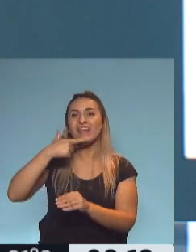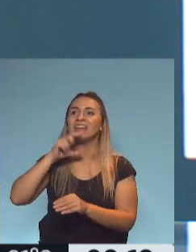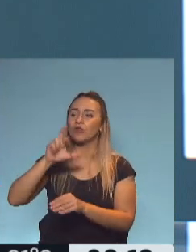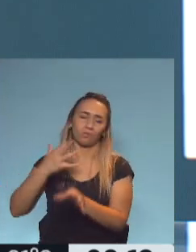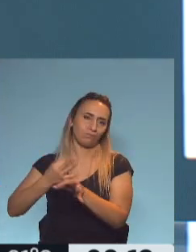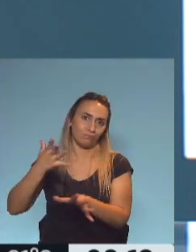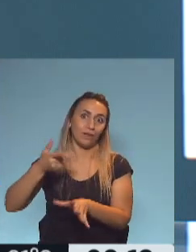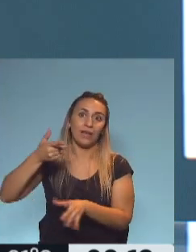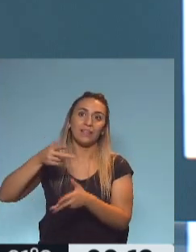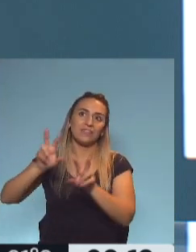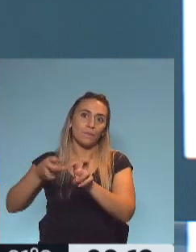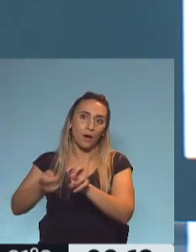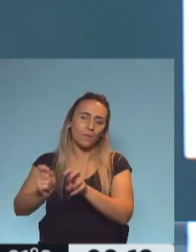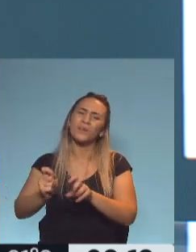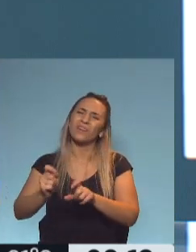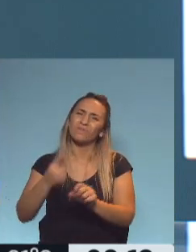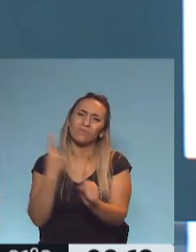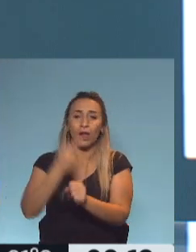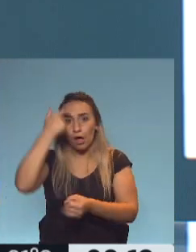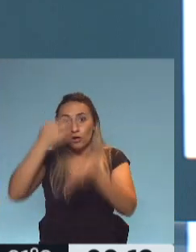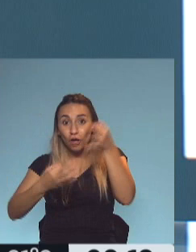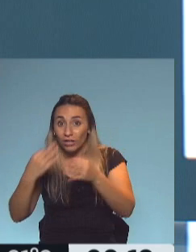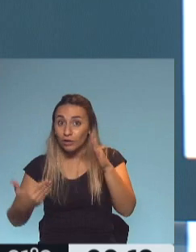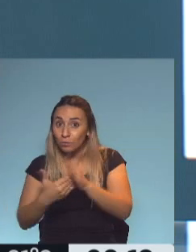la Corte Suprema asuma el costo político de